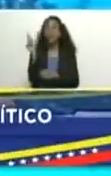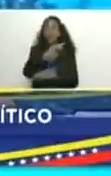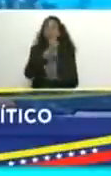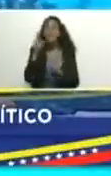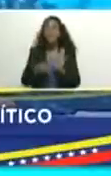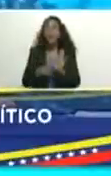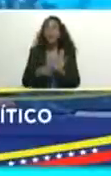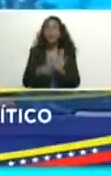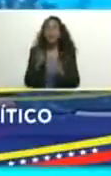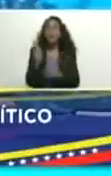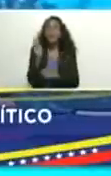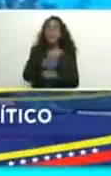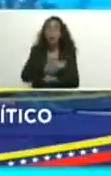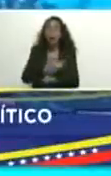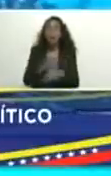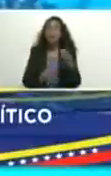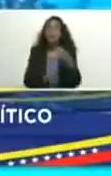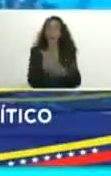abril, mayo,